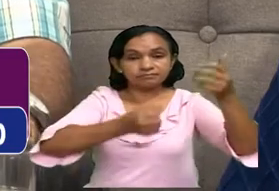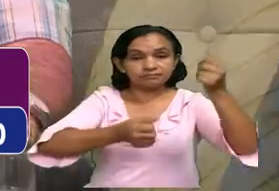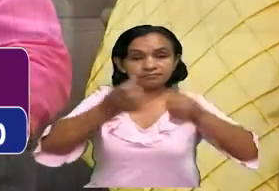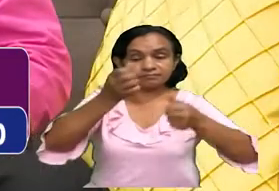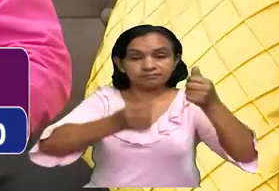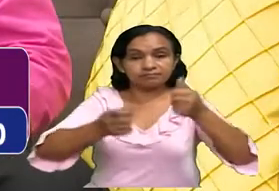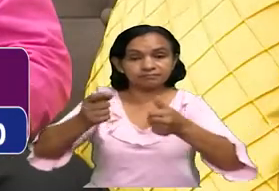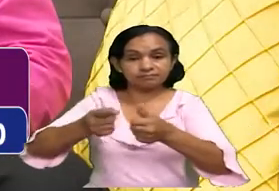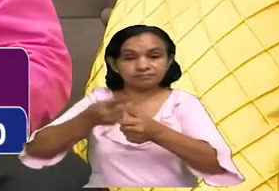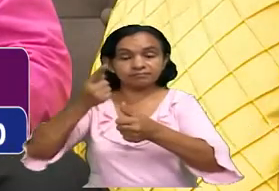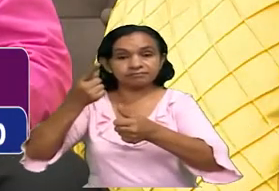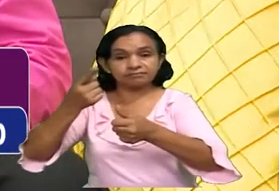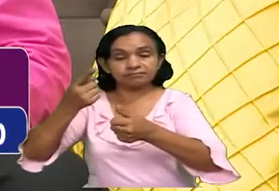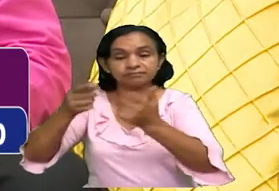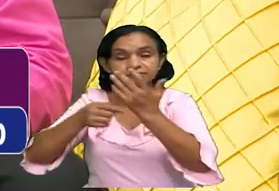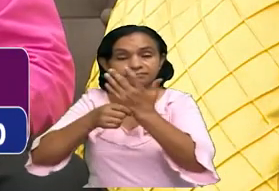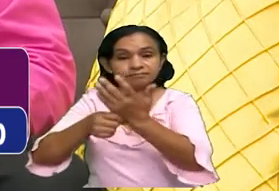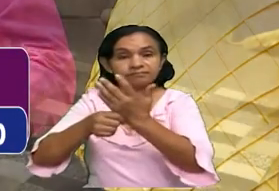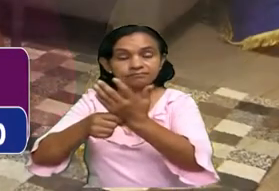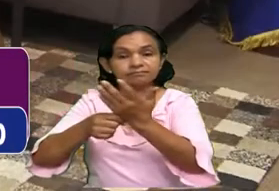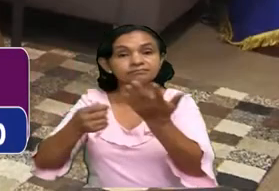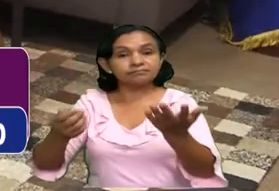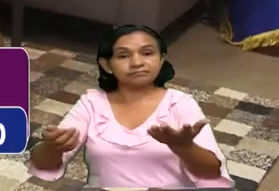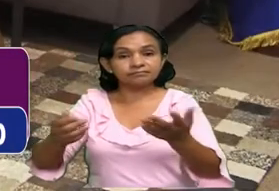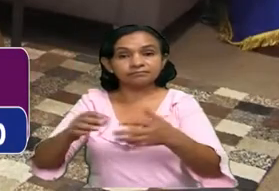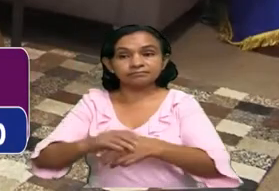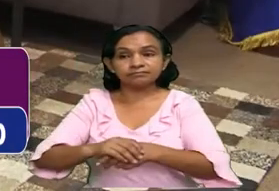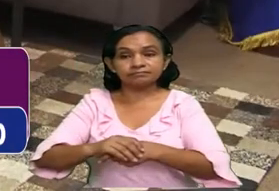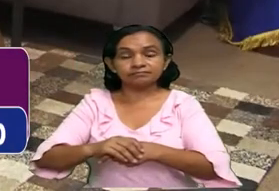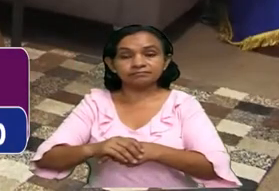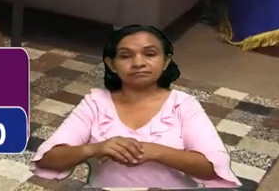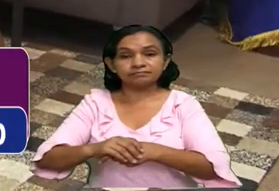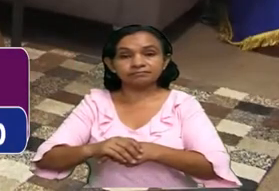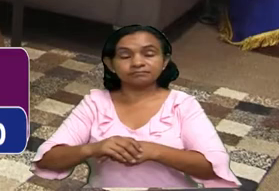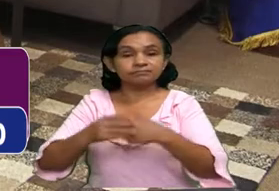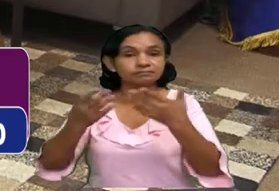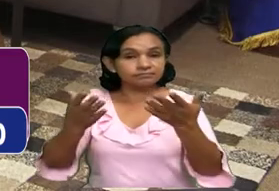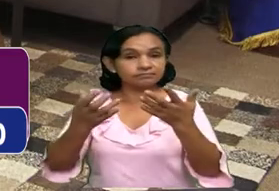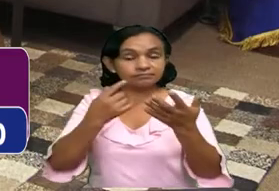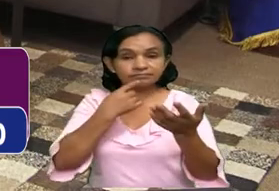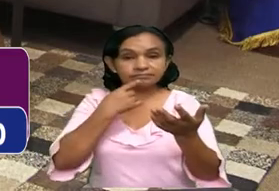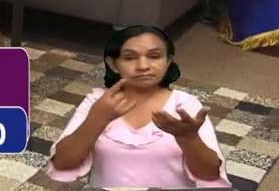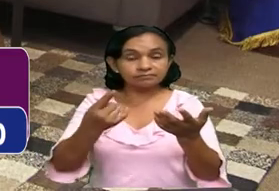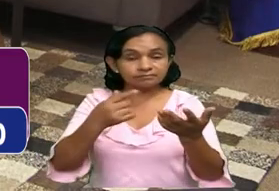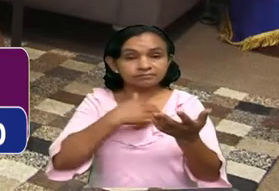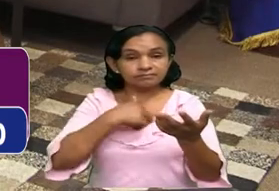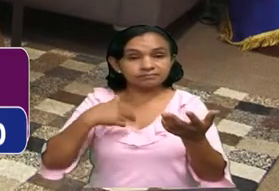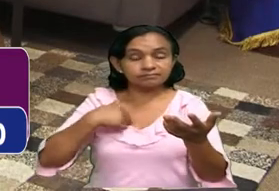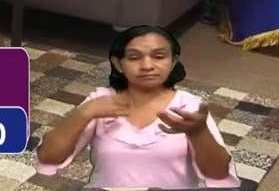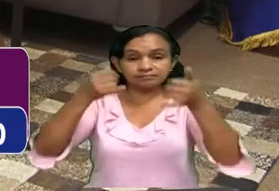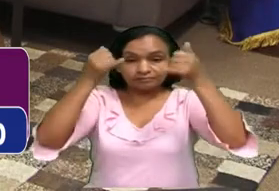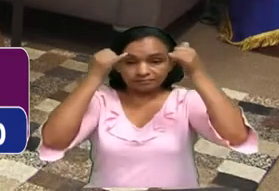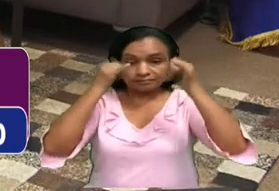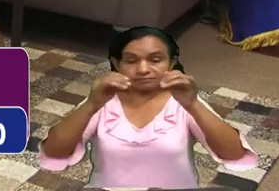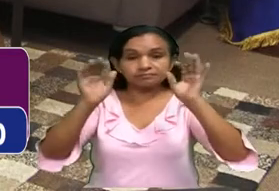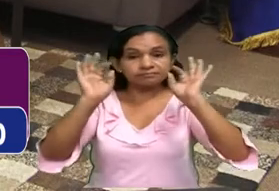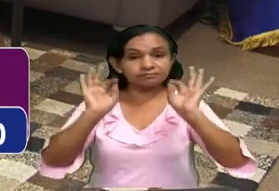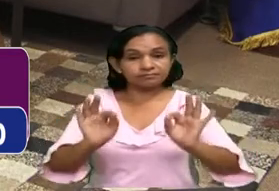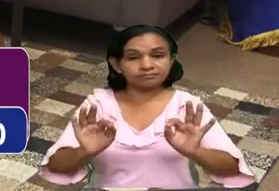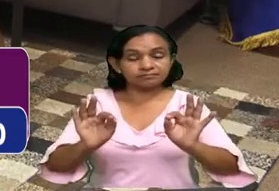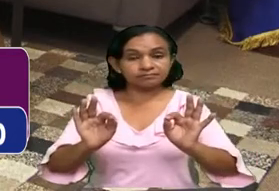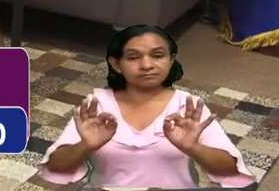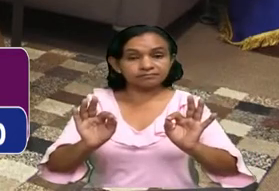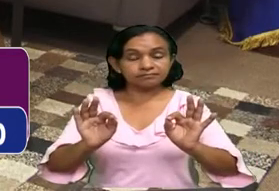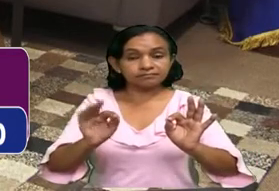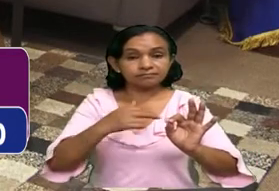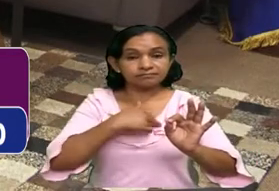los primeros exportadores de carne. Quiere decir, a nivel regional. Quiere decir que los ganaderos estamos haciendo las cosas bien, pero lógicamente